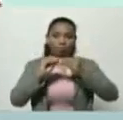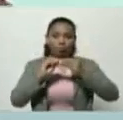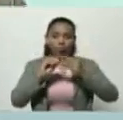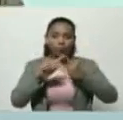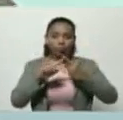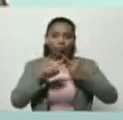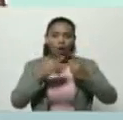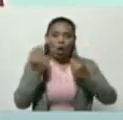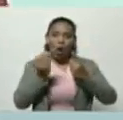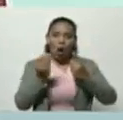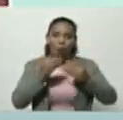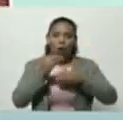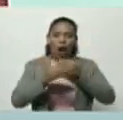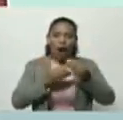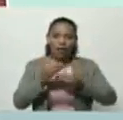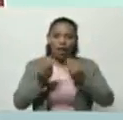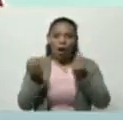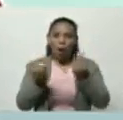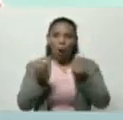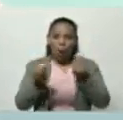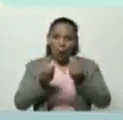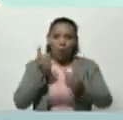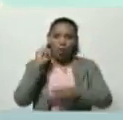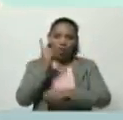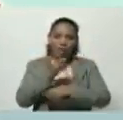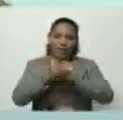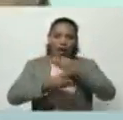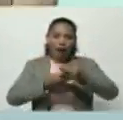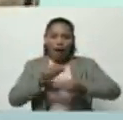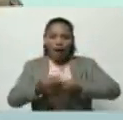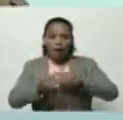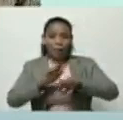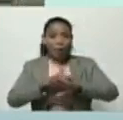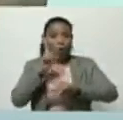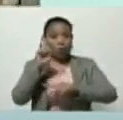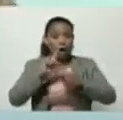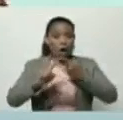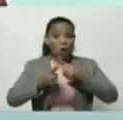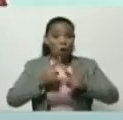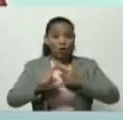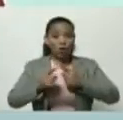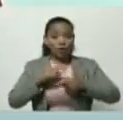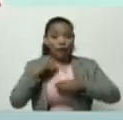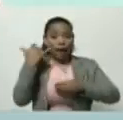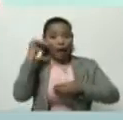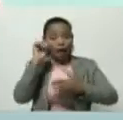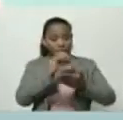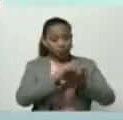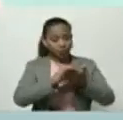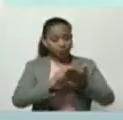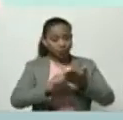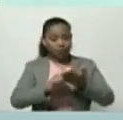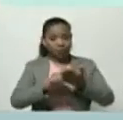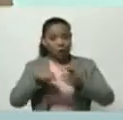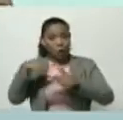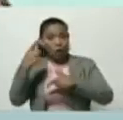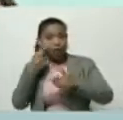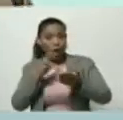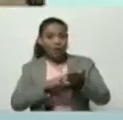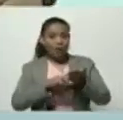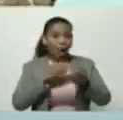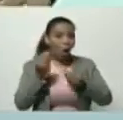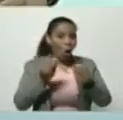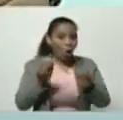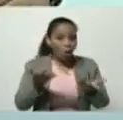de cómo se va a hacer, del cómo hacerlo. Porque una cosa es lo que está escrito y otra la realidad, pues. Nosotros nos